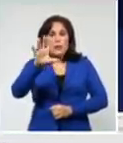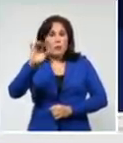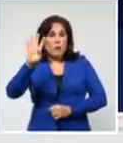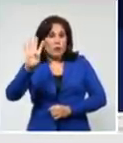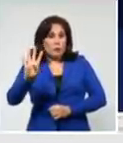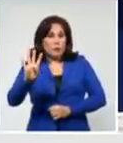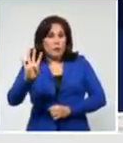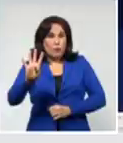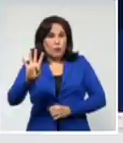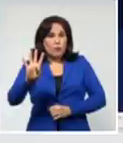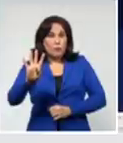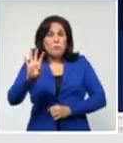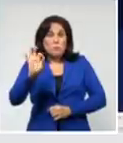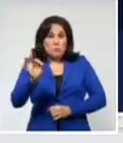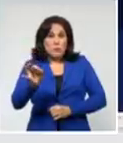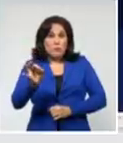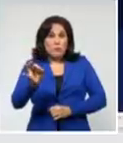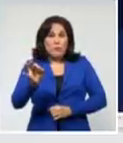estamos hablando del